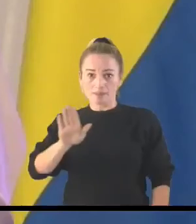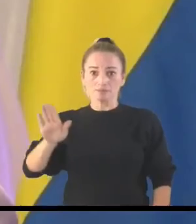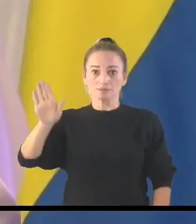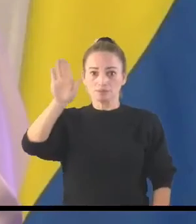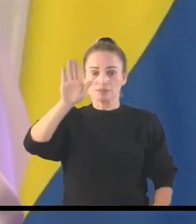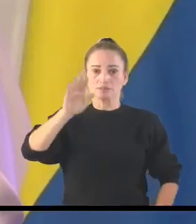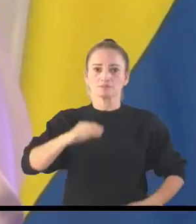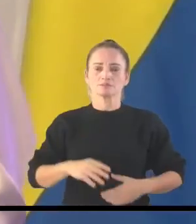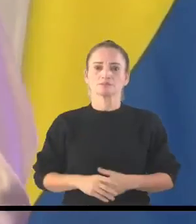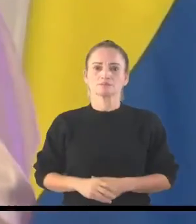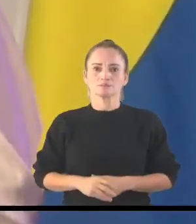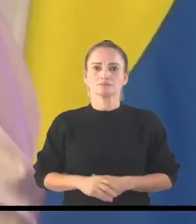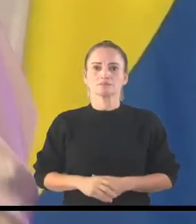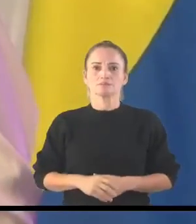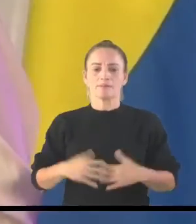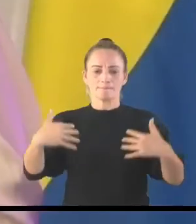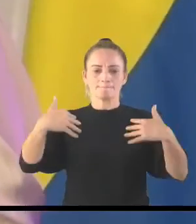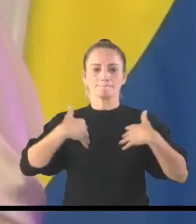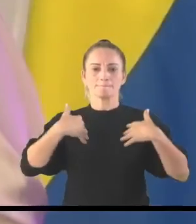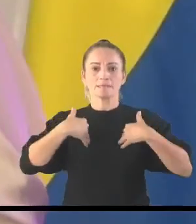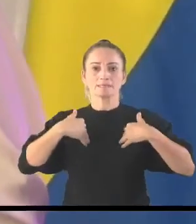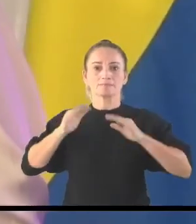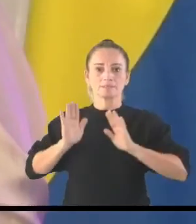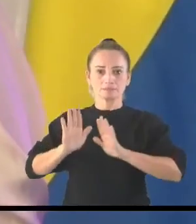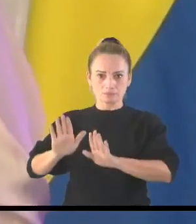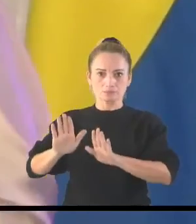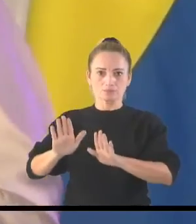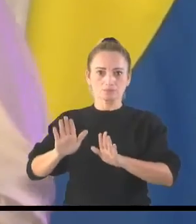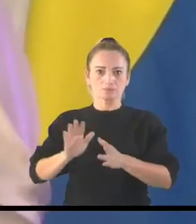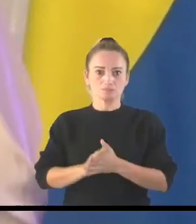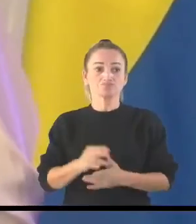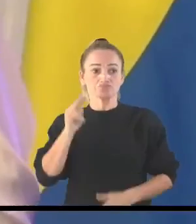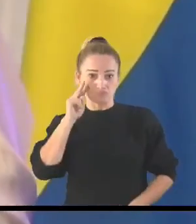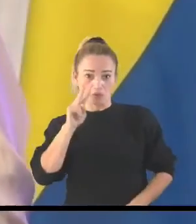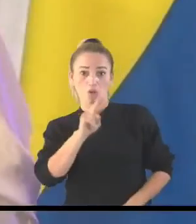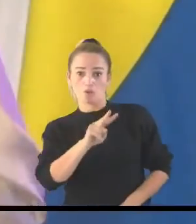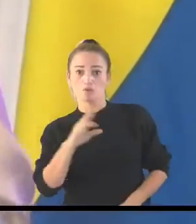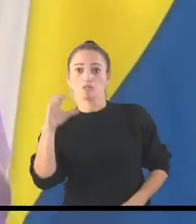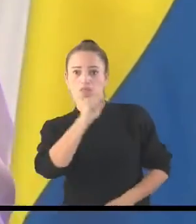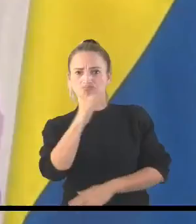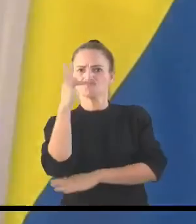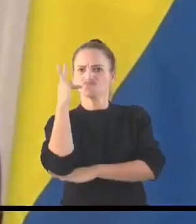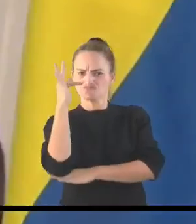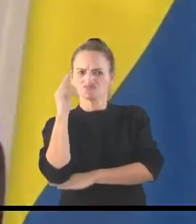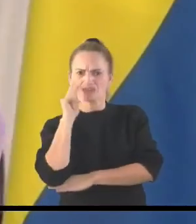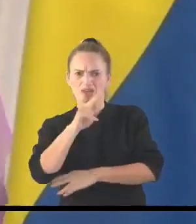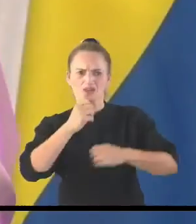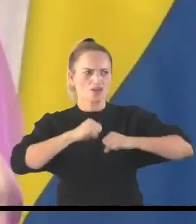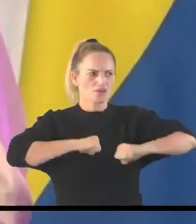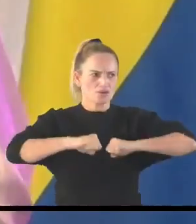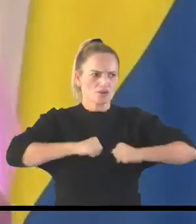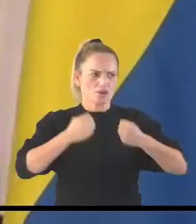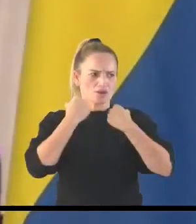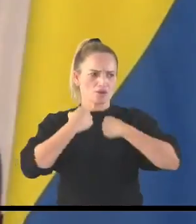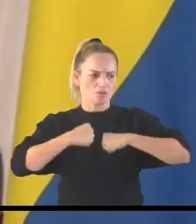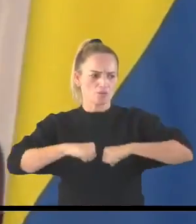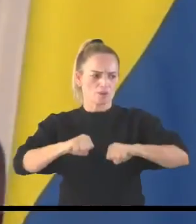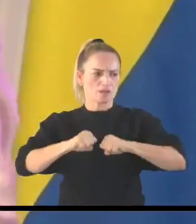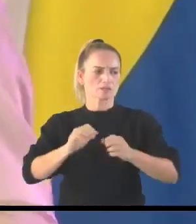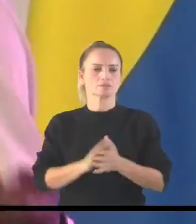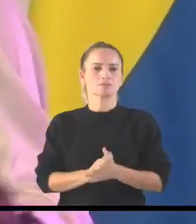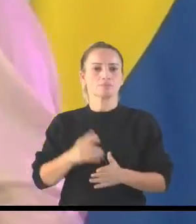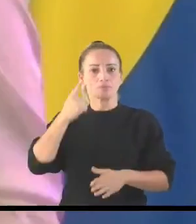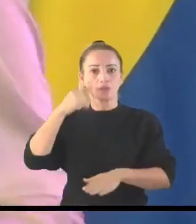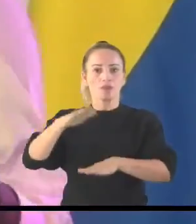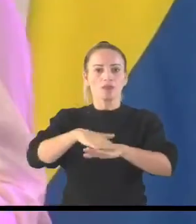nacionales de las víctimas. Les he visto esforzándose. Varios de ustedes me han